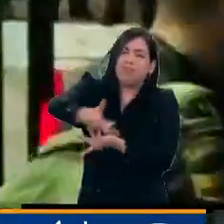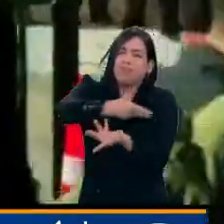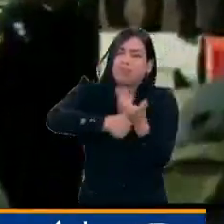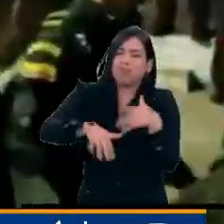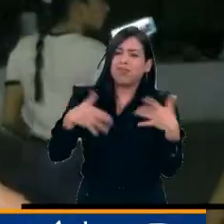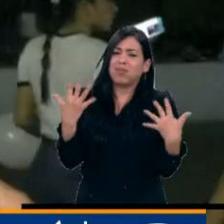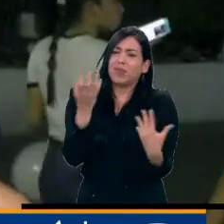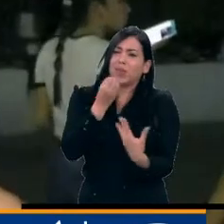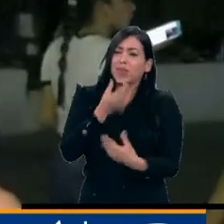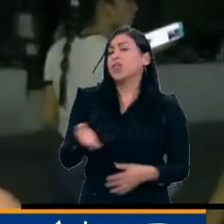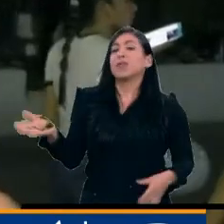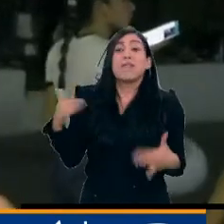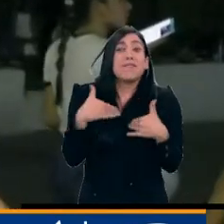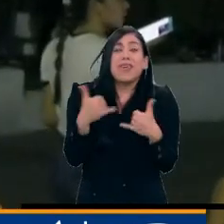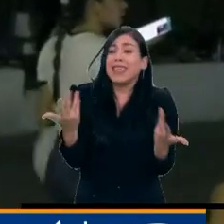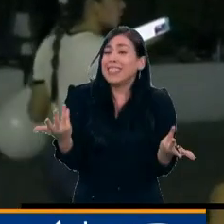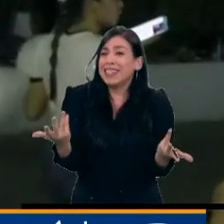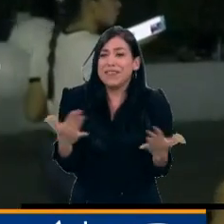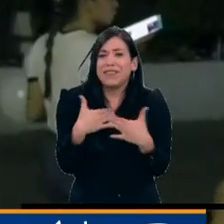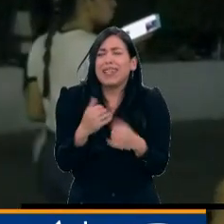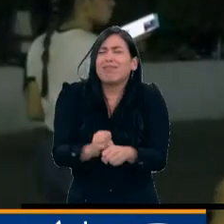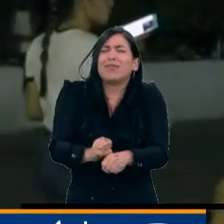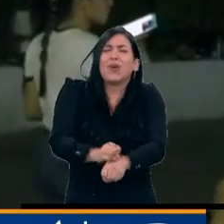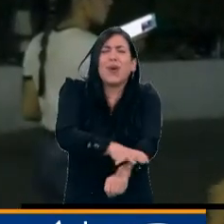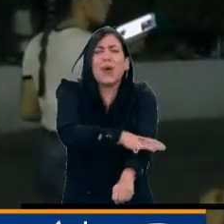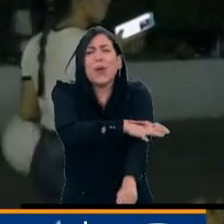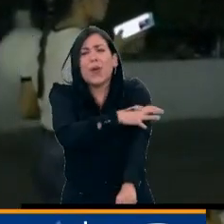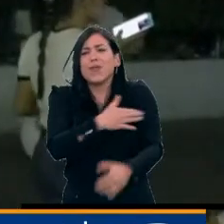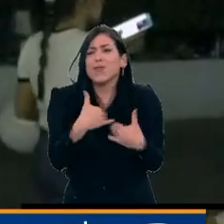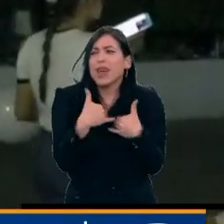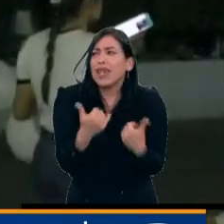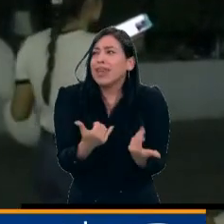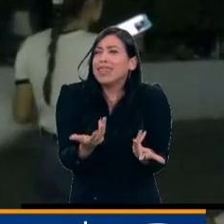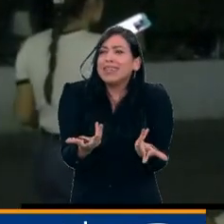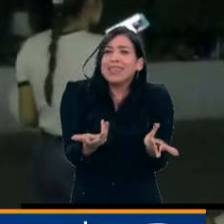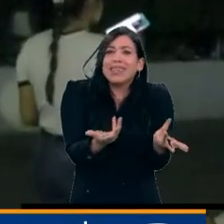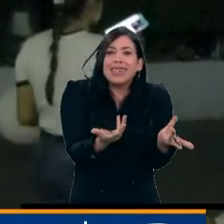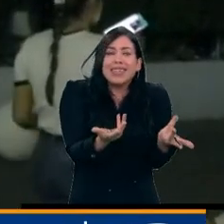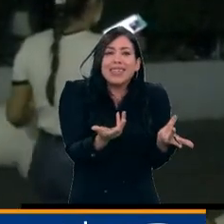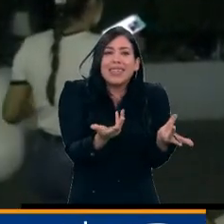los uniformados. Muy feliz, muy emocionada, la verdad.